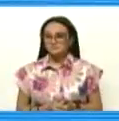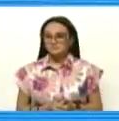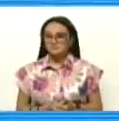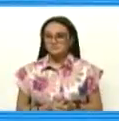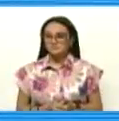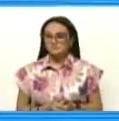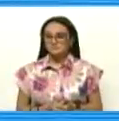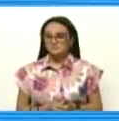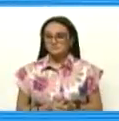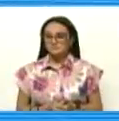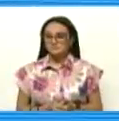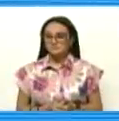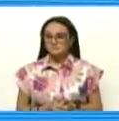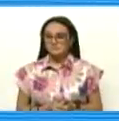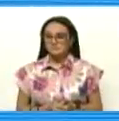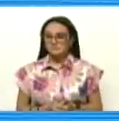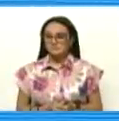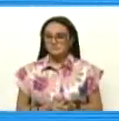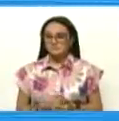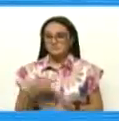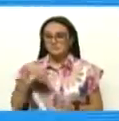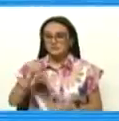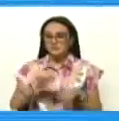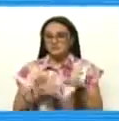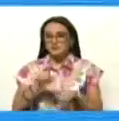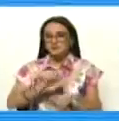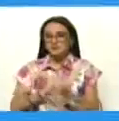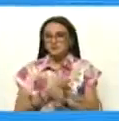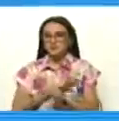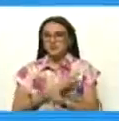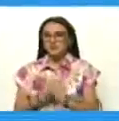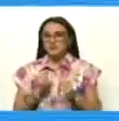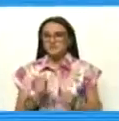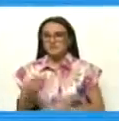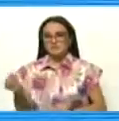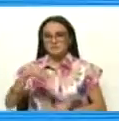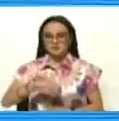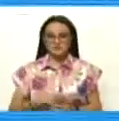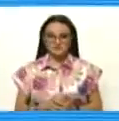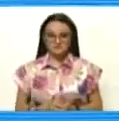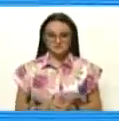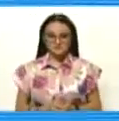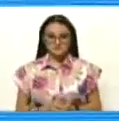necesidad. Y creo que eso lo que ha hecho es fortalecernos aún más.